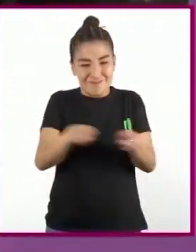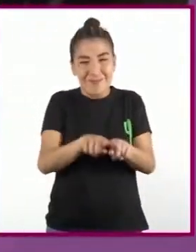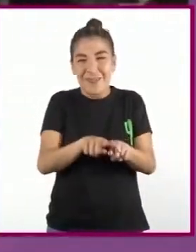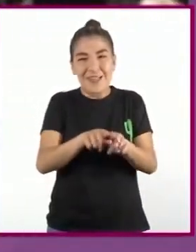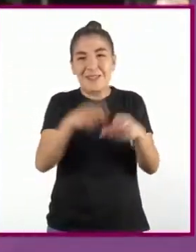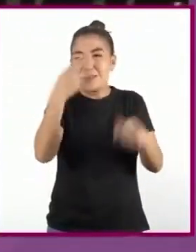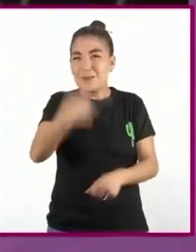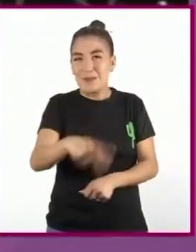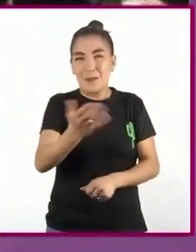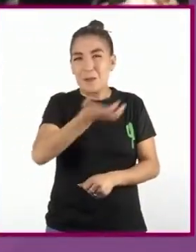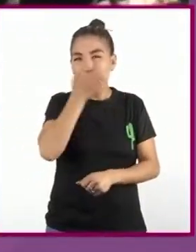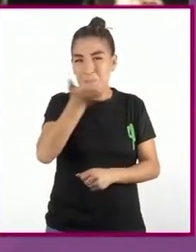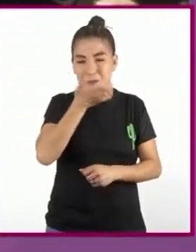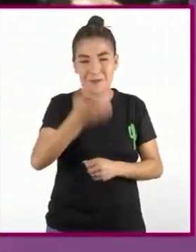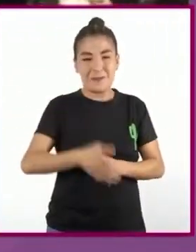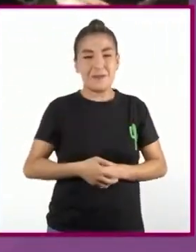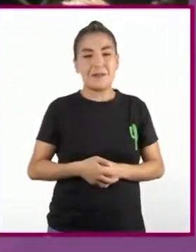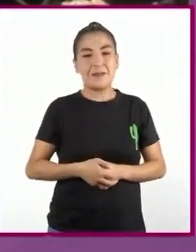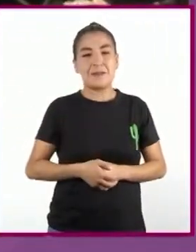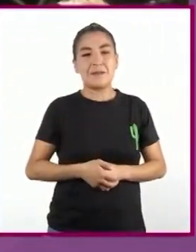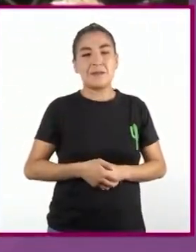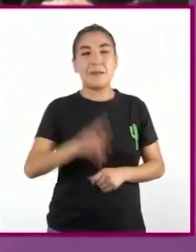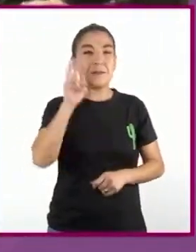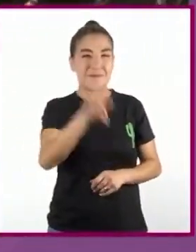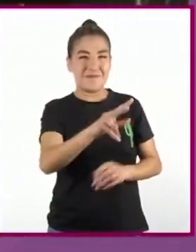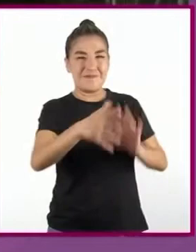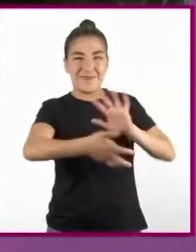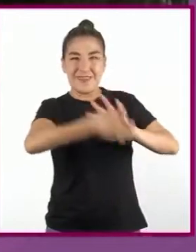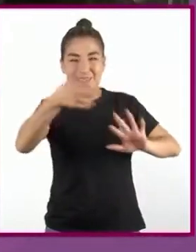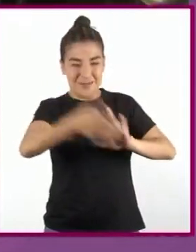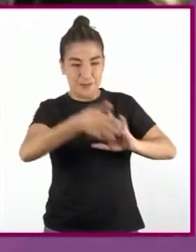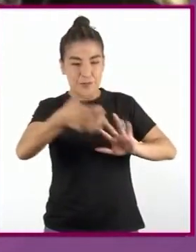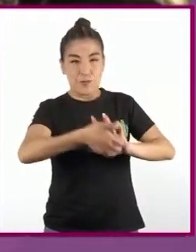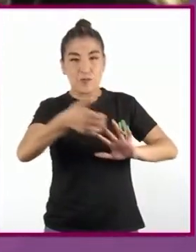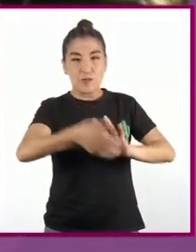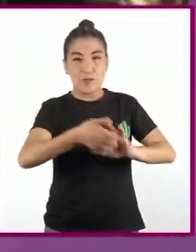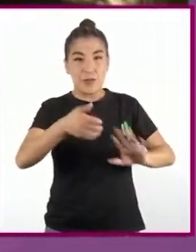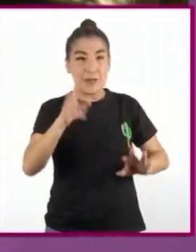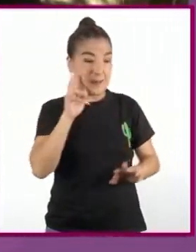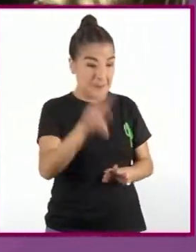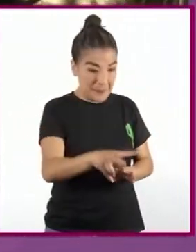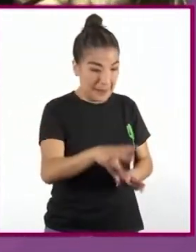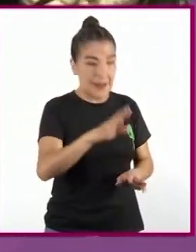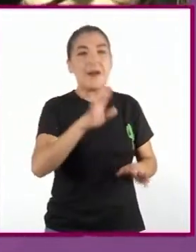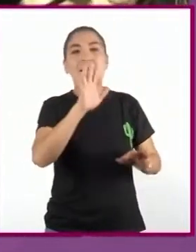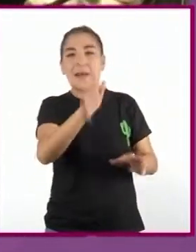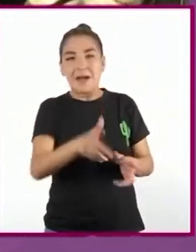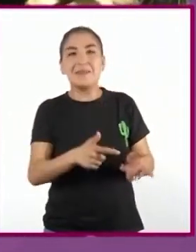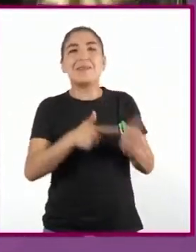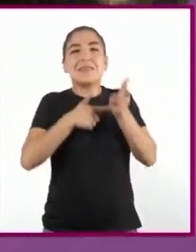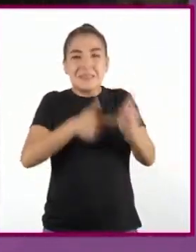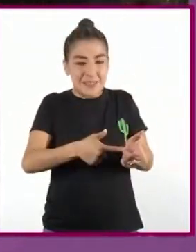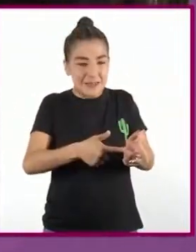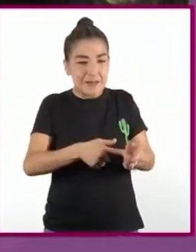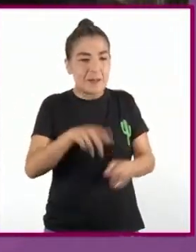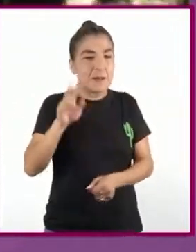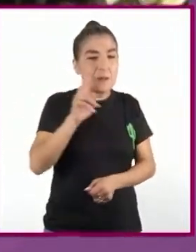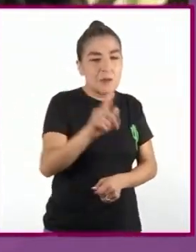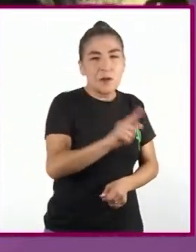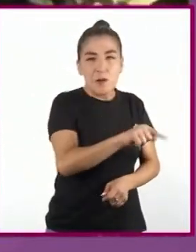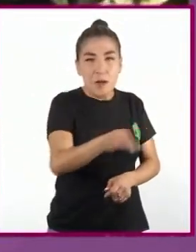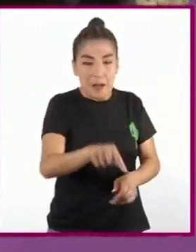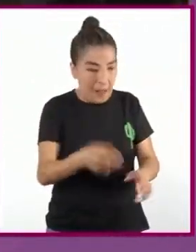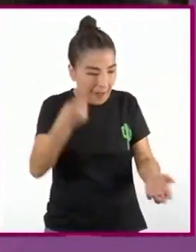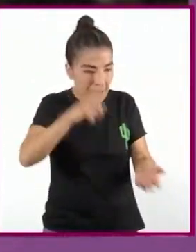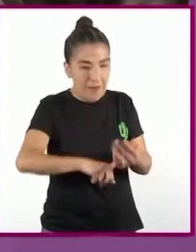Excavan en el terreno, hacen una trinchera, la encuentran y la siguen. Y llegan a un lugar donde abunda o